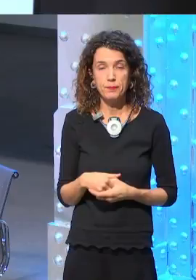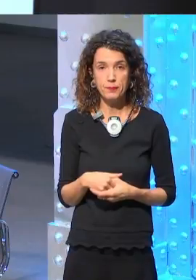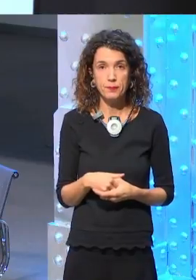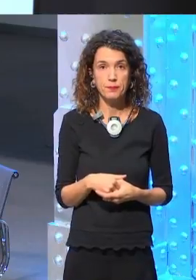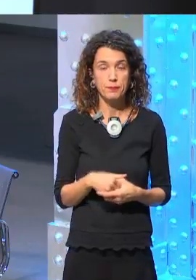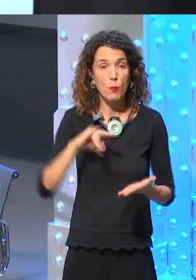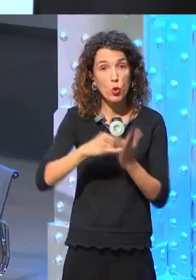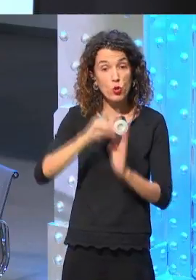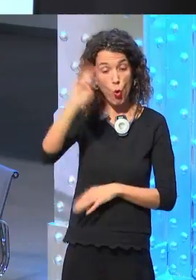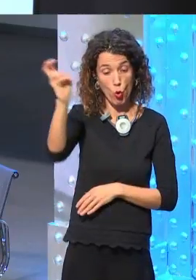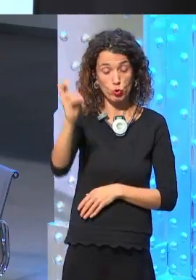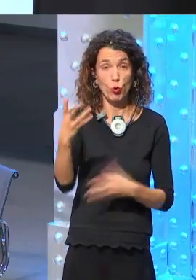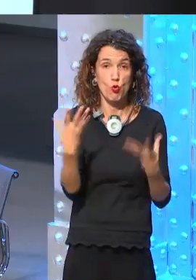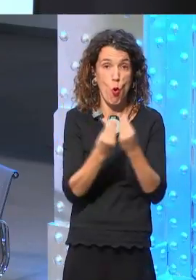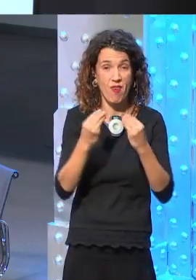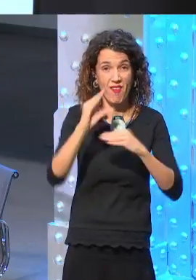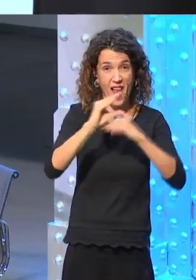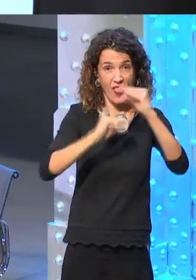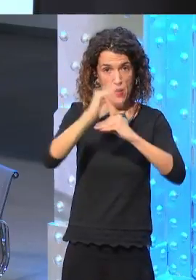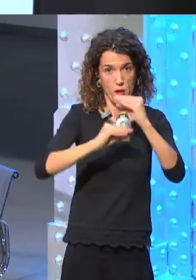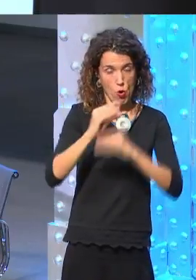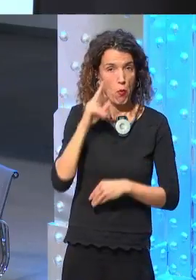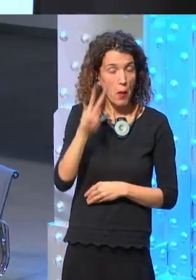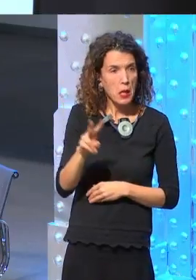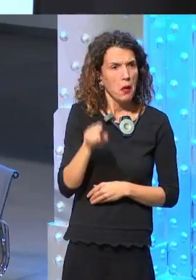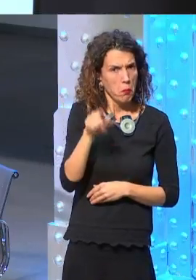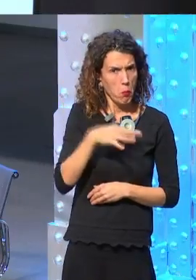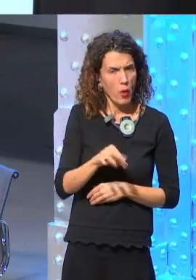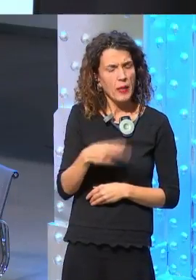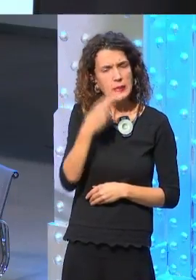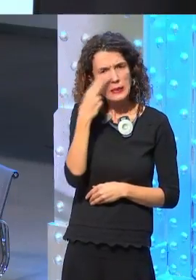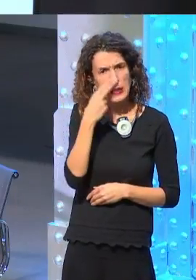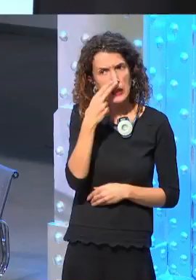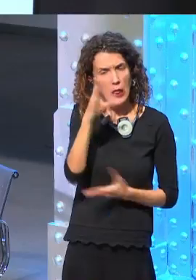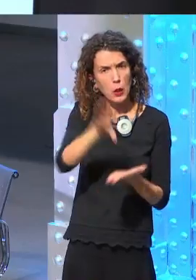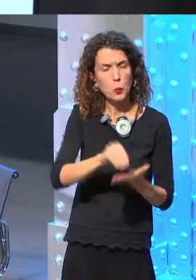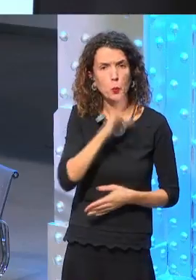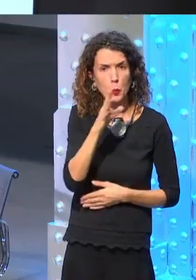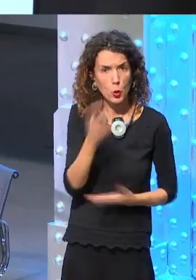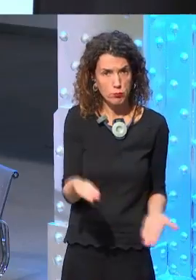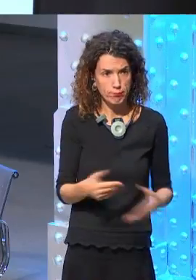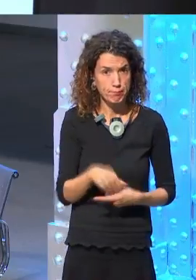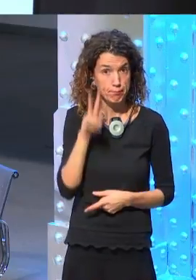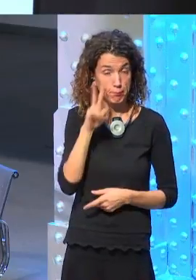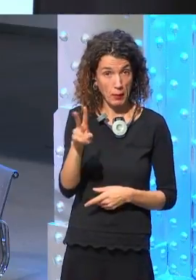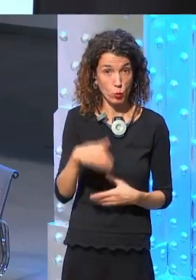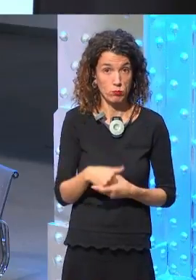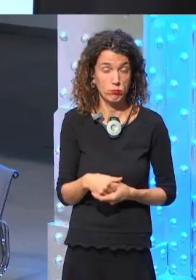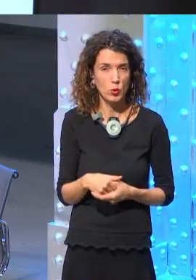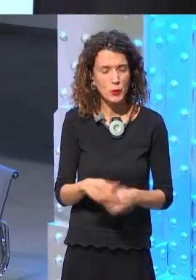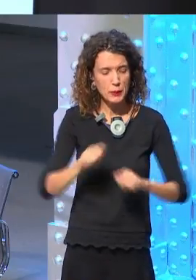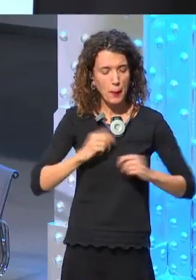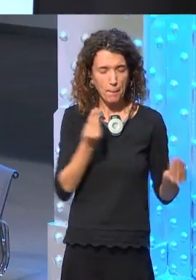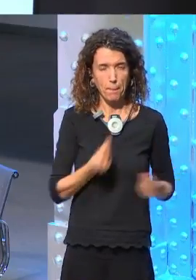Y este es otro proyecto también con ladrillos. Creo que aquí ya esto es interesante porque vemos o nos da